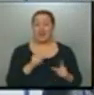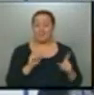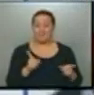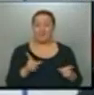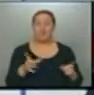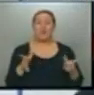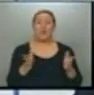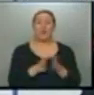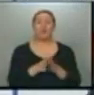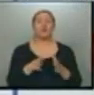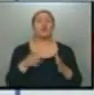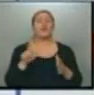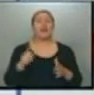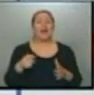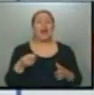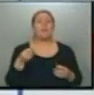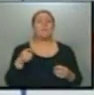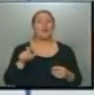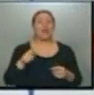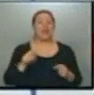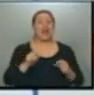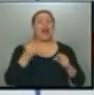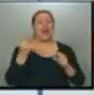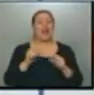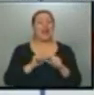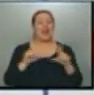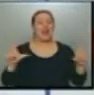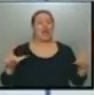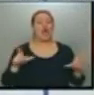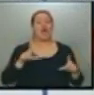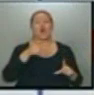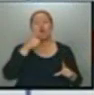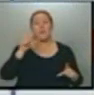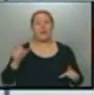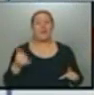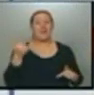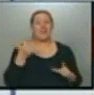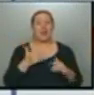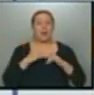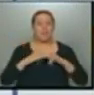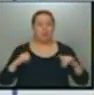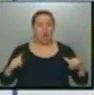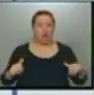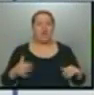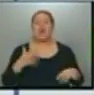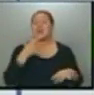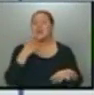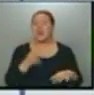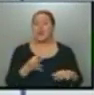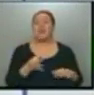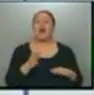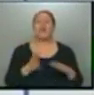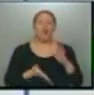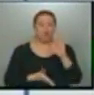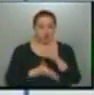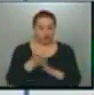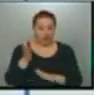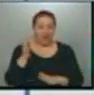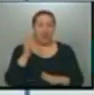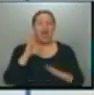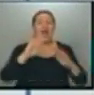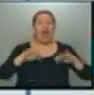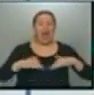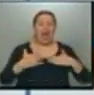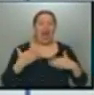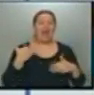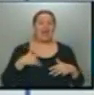canal. Porque el canal transmite la Copa América. Sí, claro. Y porque él tiene un programa ahí. Sí. O sea, es verdad que ¿sí? fue a no solo ver a Argentina,